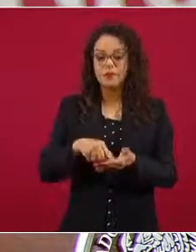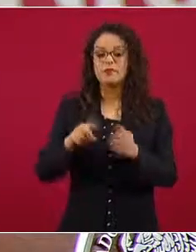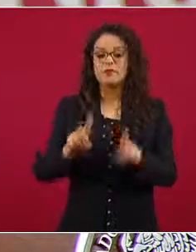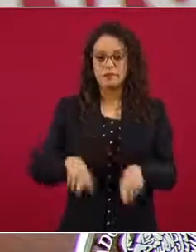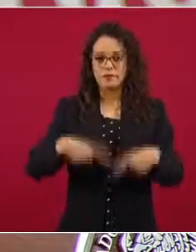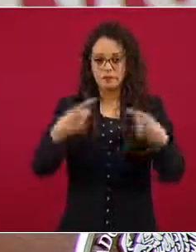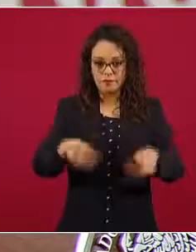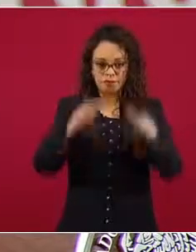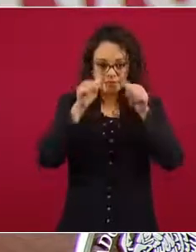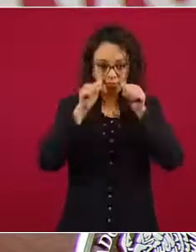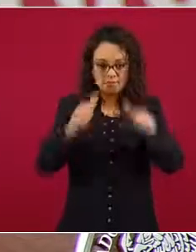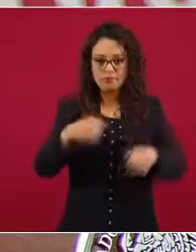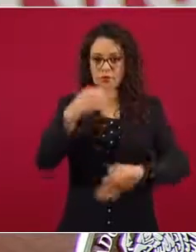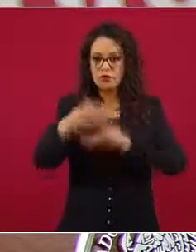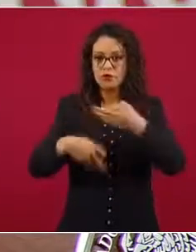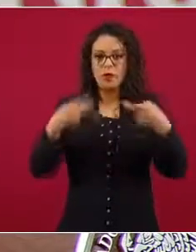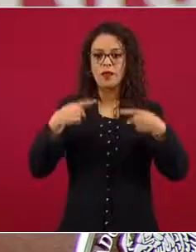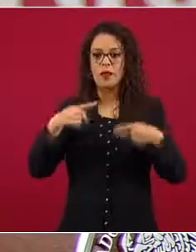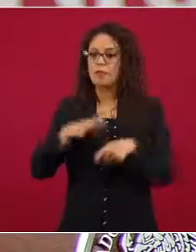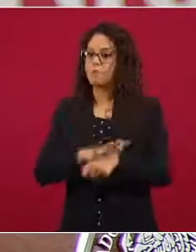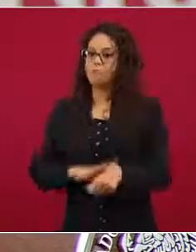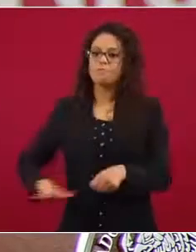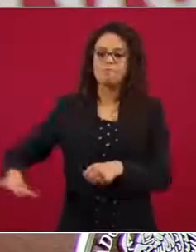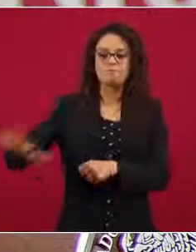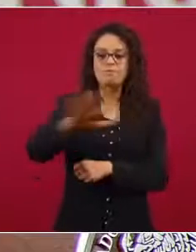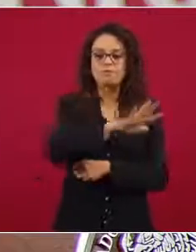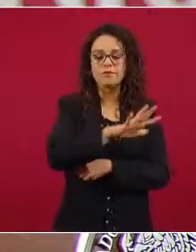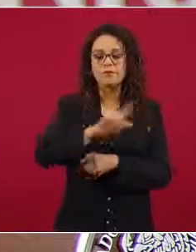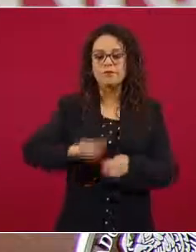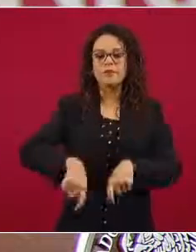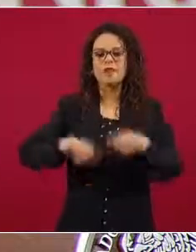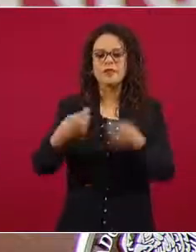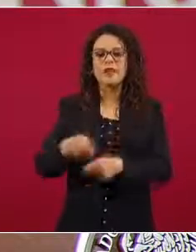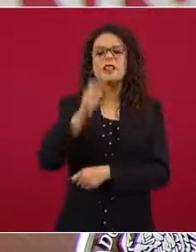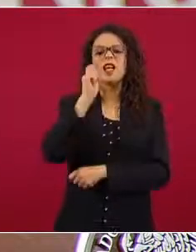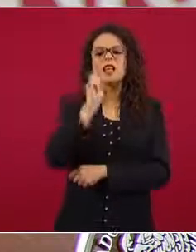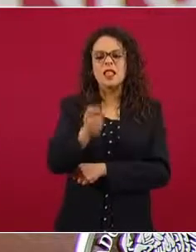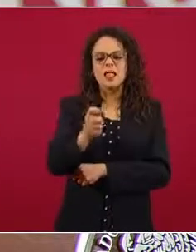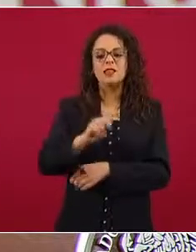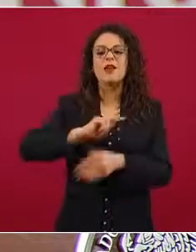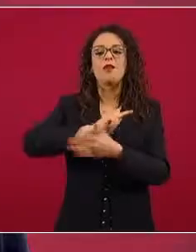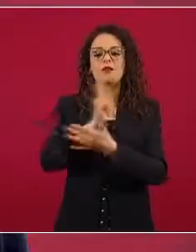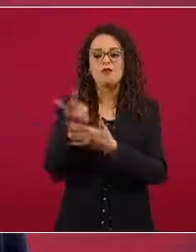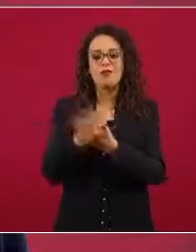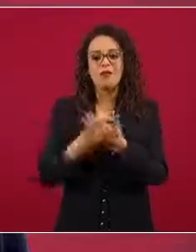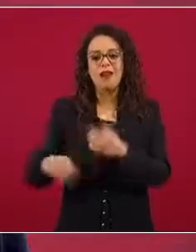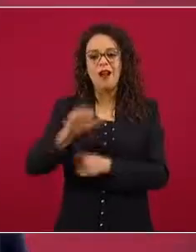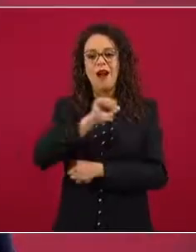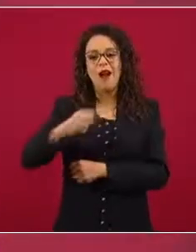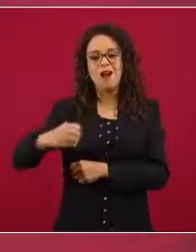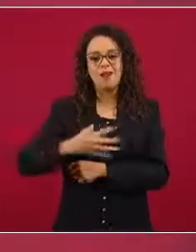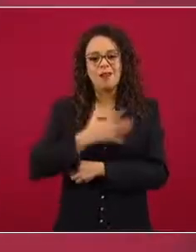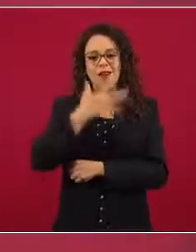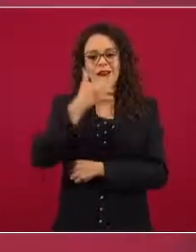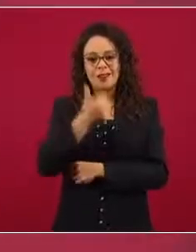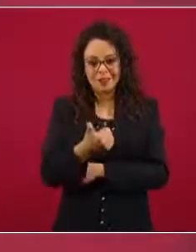atendiendo a la gente que recibe los apoyos de los programas de bienestar.